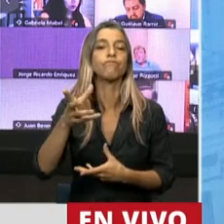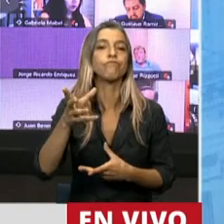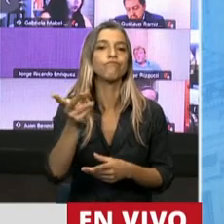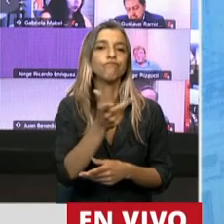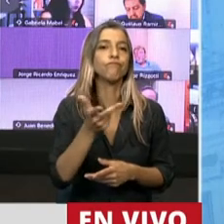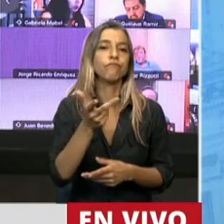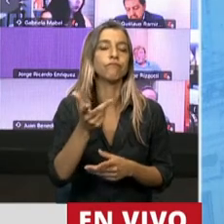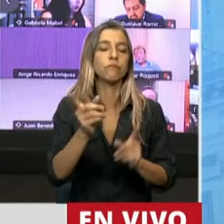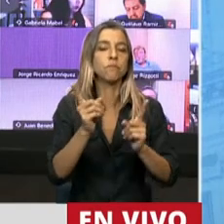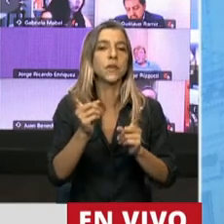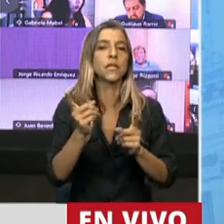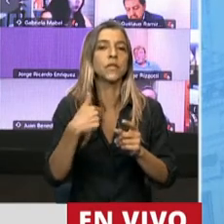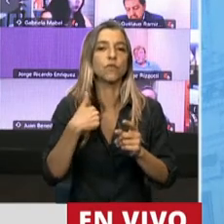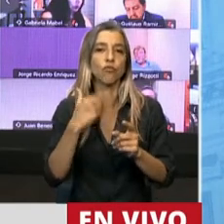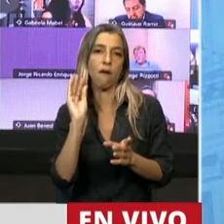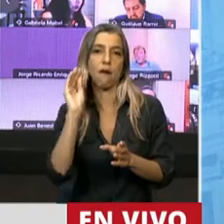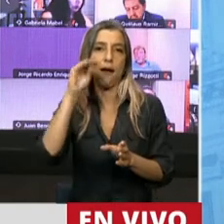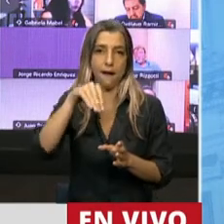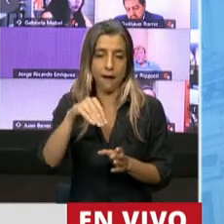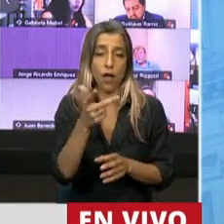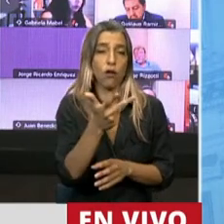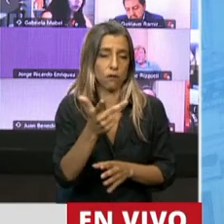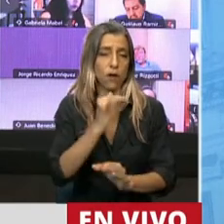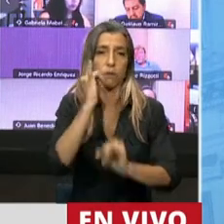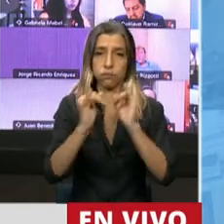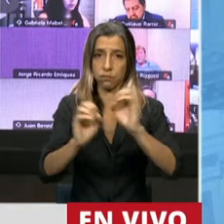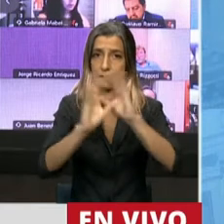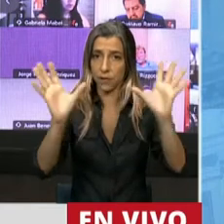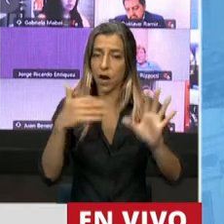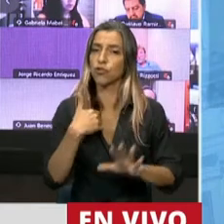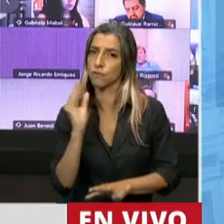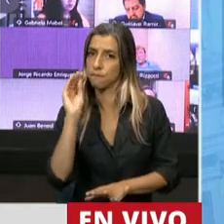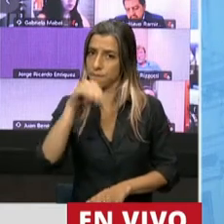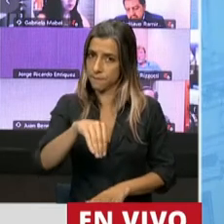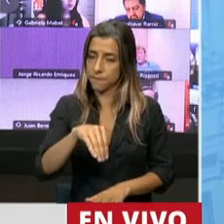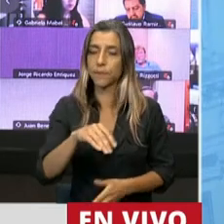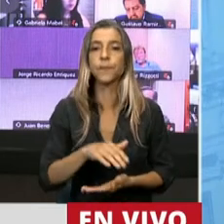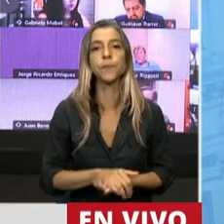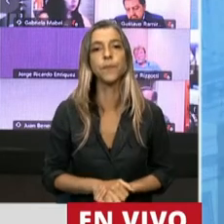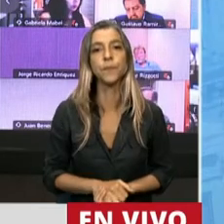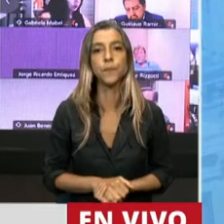en lo que ellos bien señalaron en cuanto a las